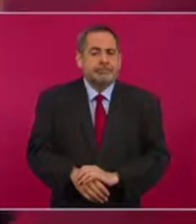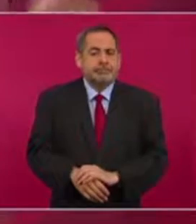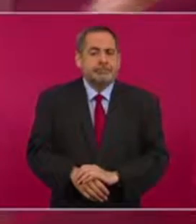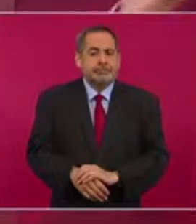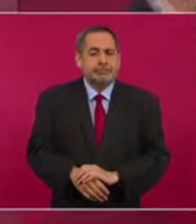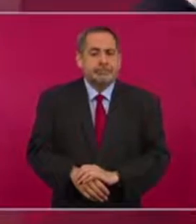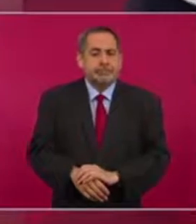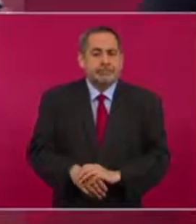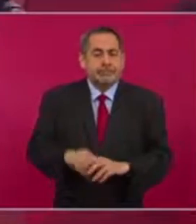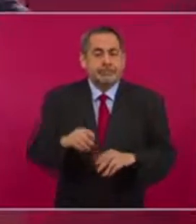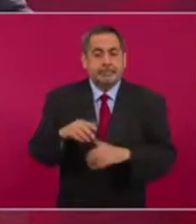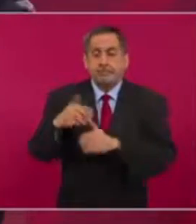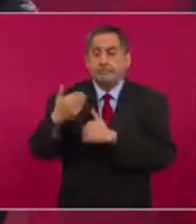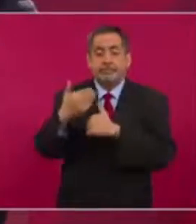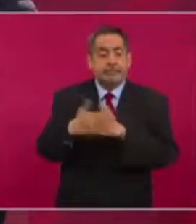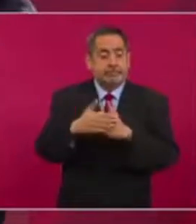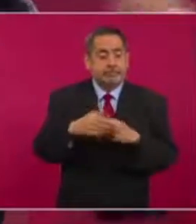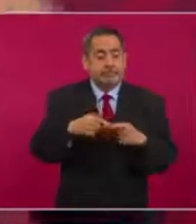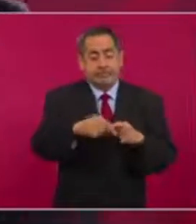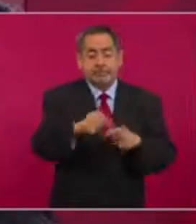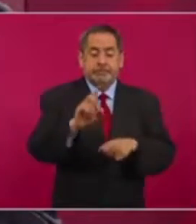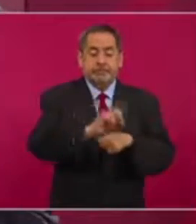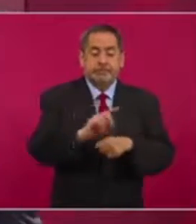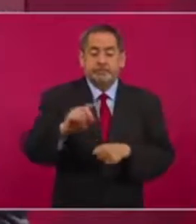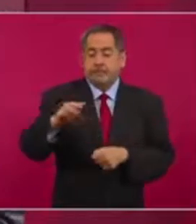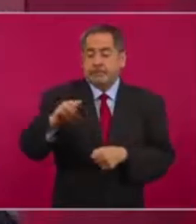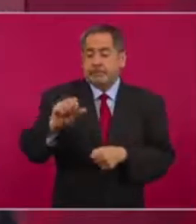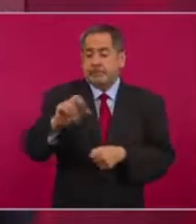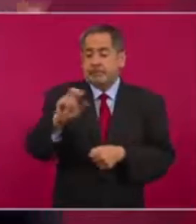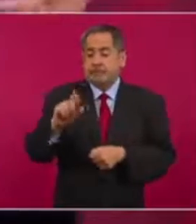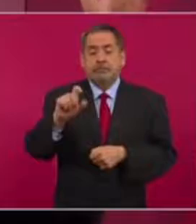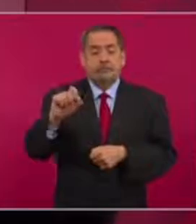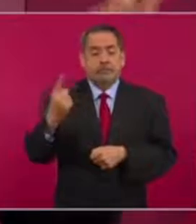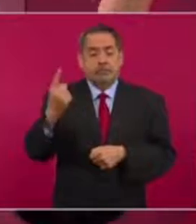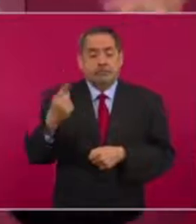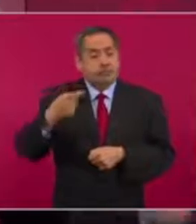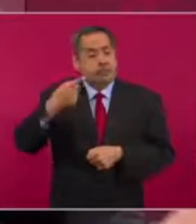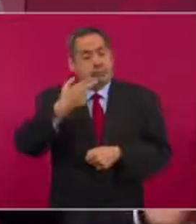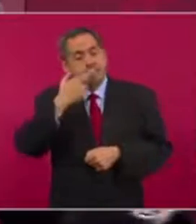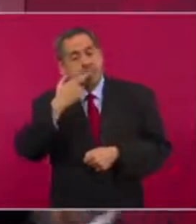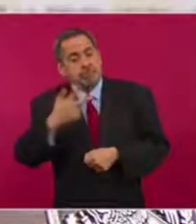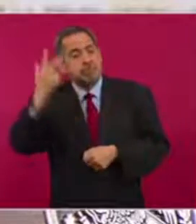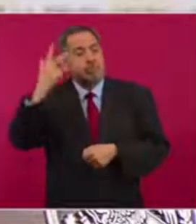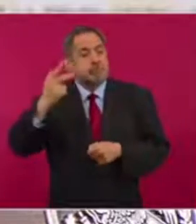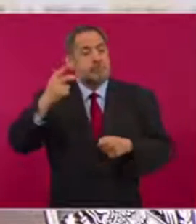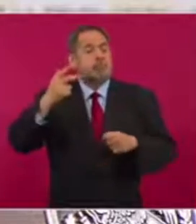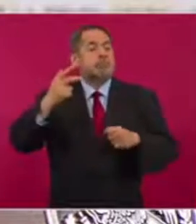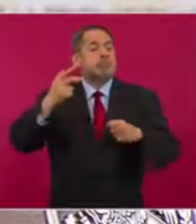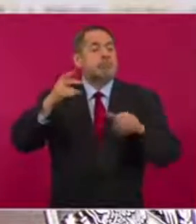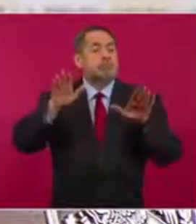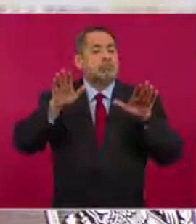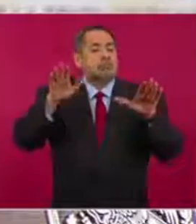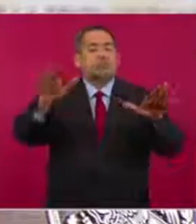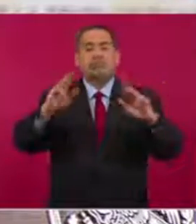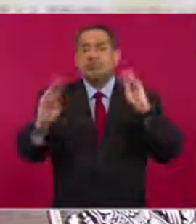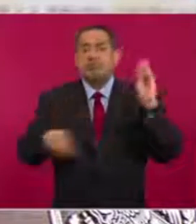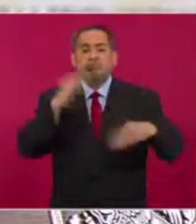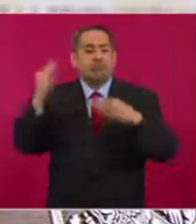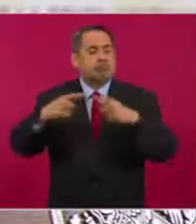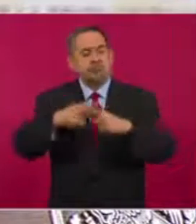Y ya vamos a inaugurar el 21 de marzo uno de los mejores aeropuertos del mundo,